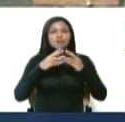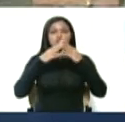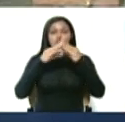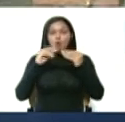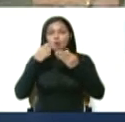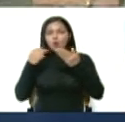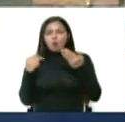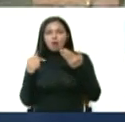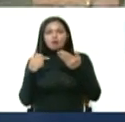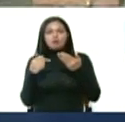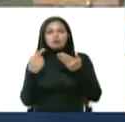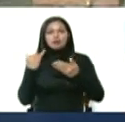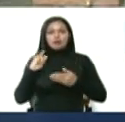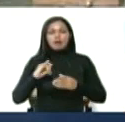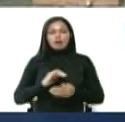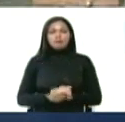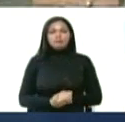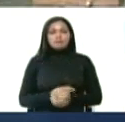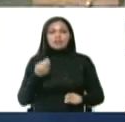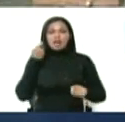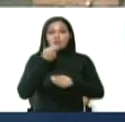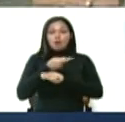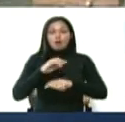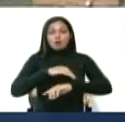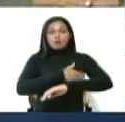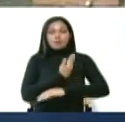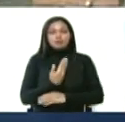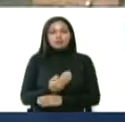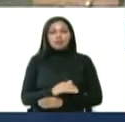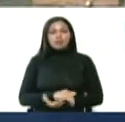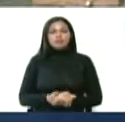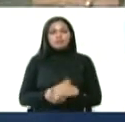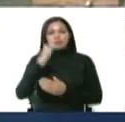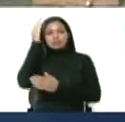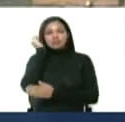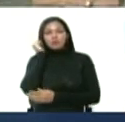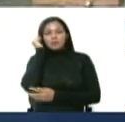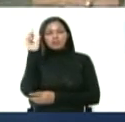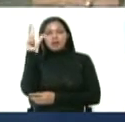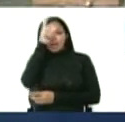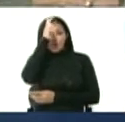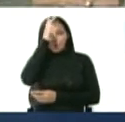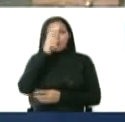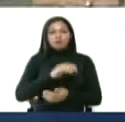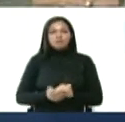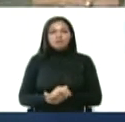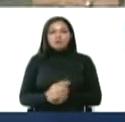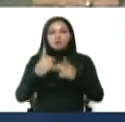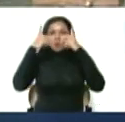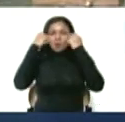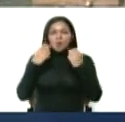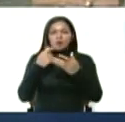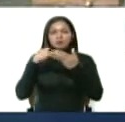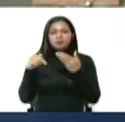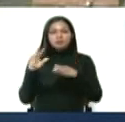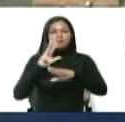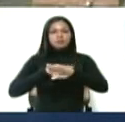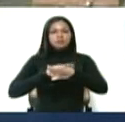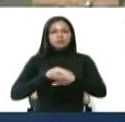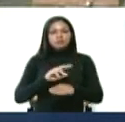todos los equipos. Graduados en la Universidad Francisco de Miranda, allá en Coro. Expertos en equipos